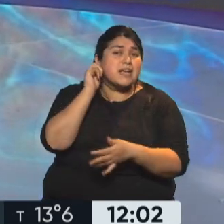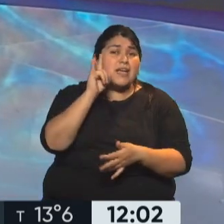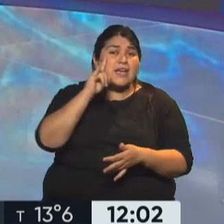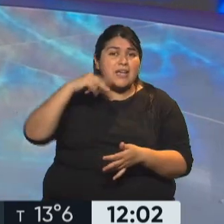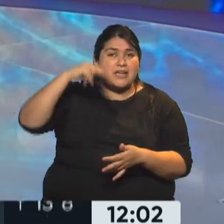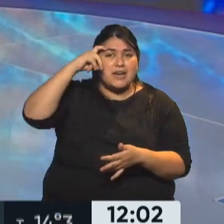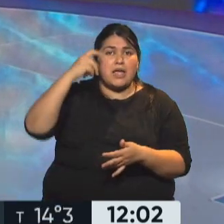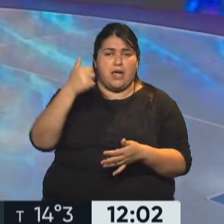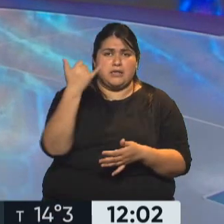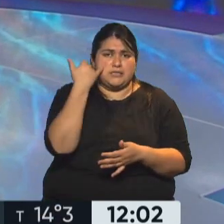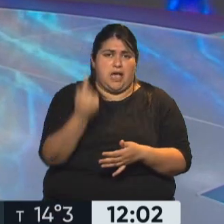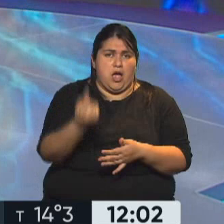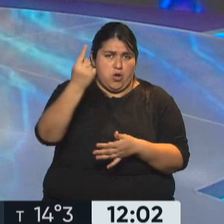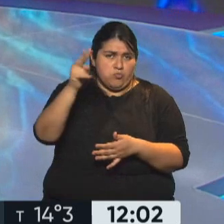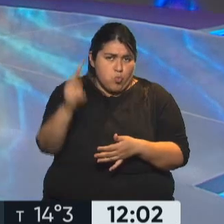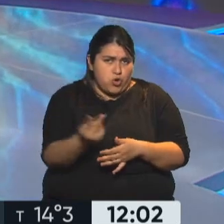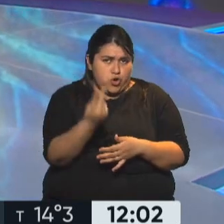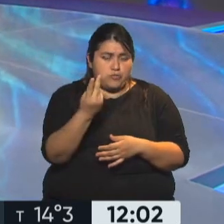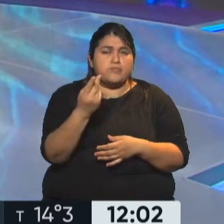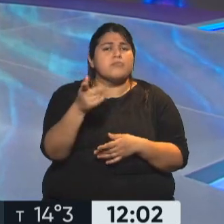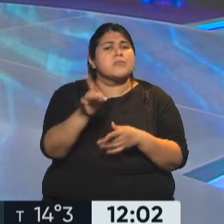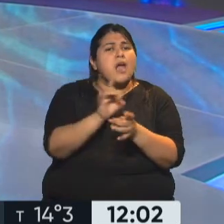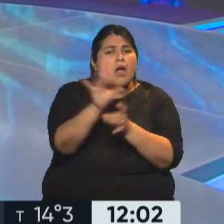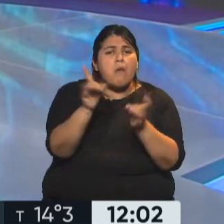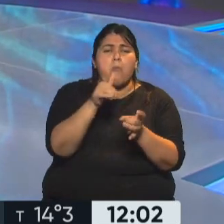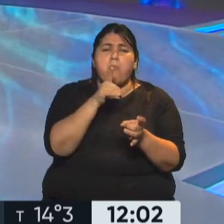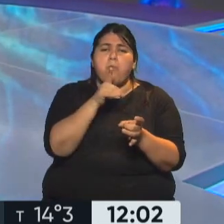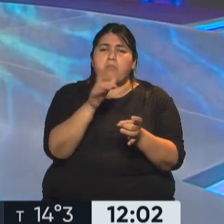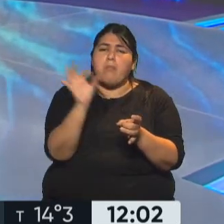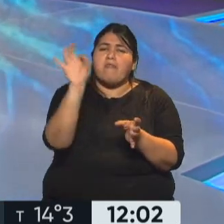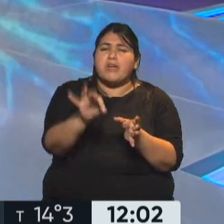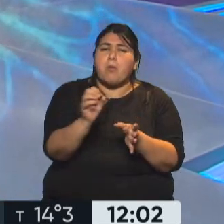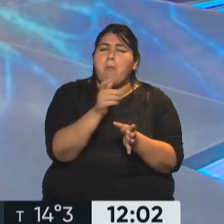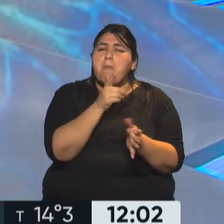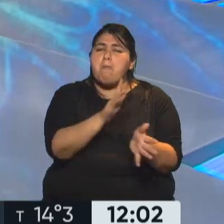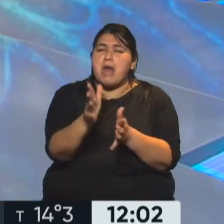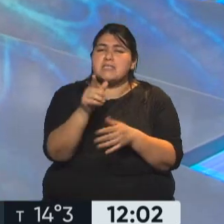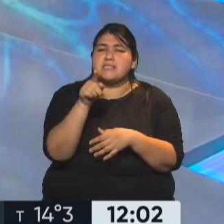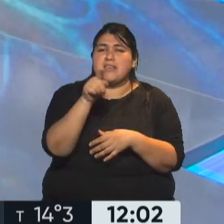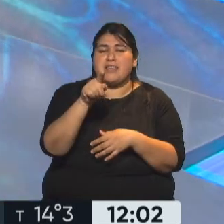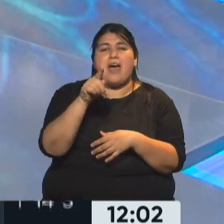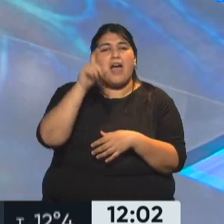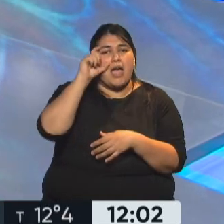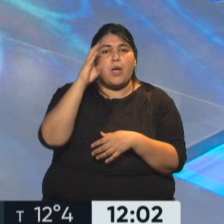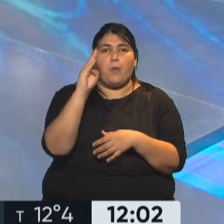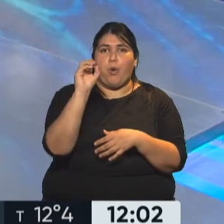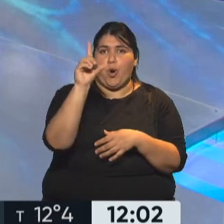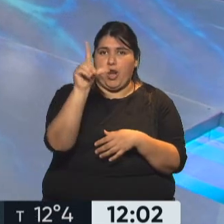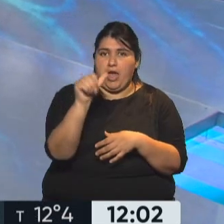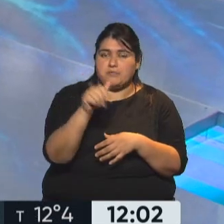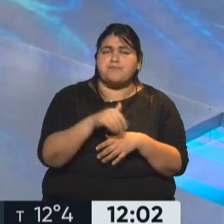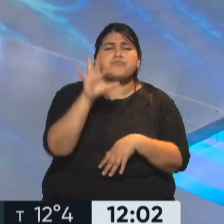primera víctima fatal y se trata de un virus similar al ébola exactamente sobre estas cuestiones consultamos al efecto tomás orduña